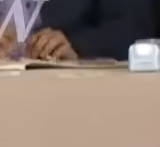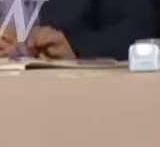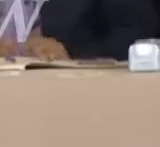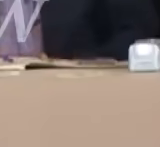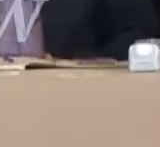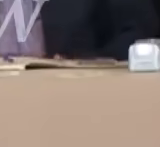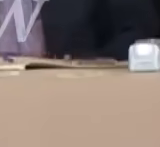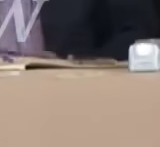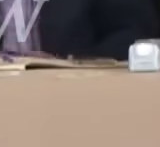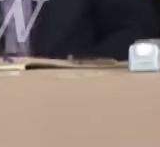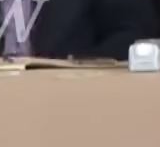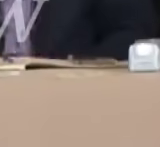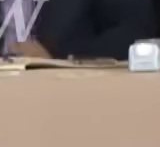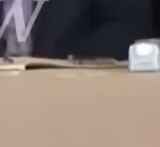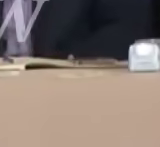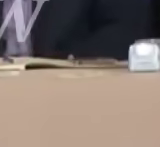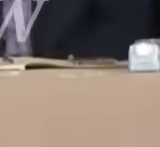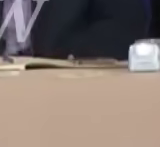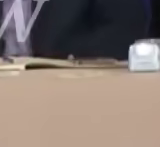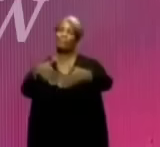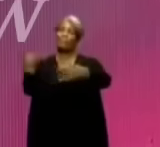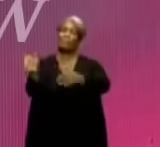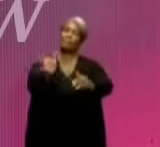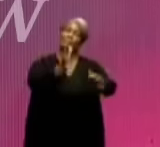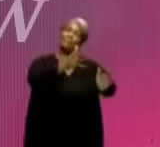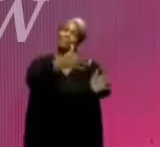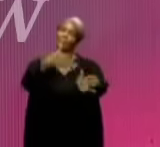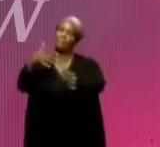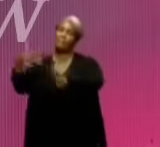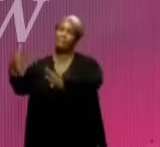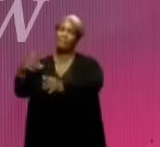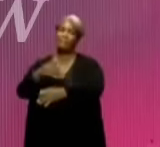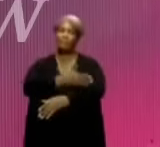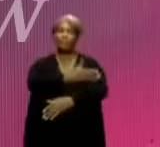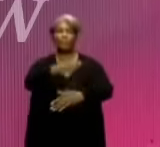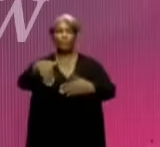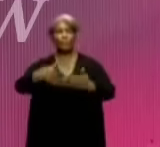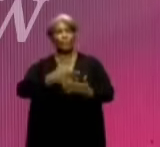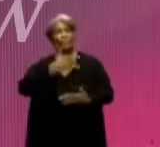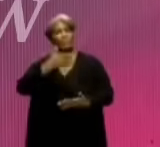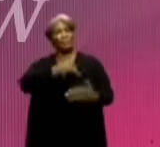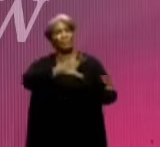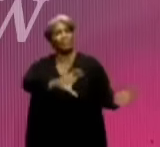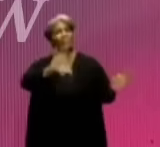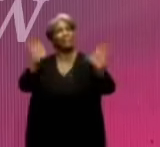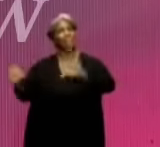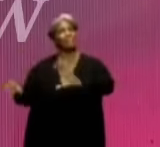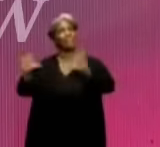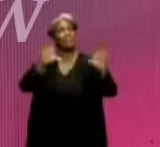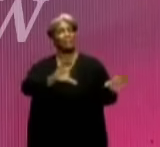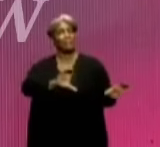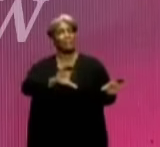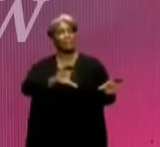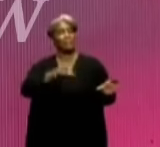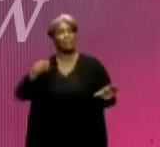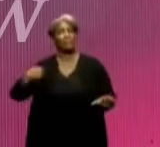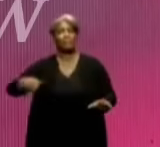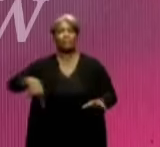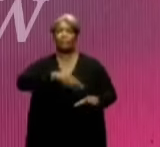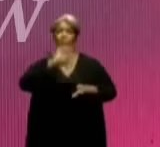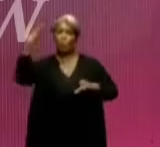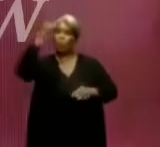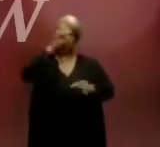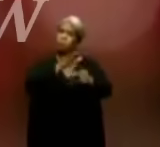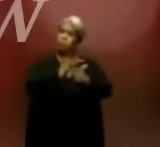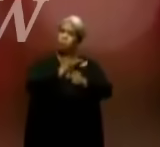los detalles de esta noticia. Para que se sienta la Navidad. Estamos trabajando todo el